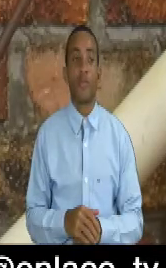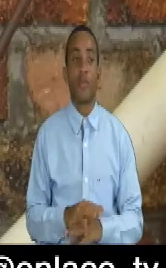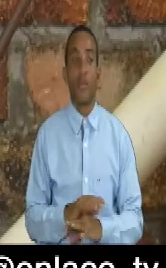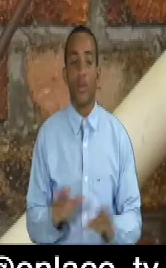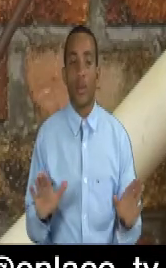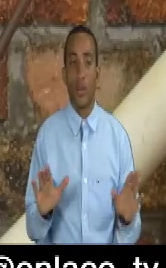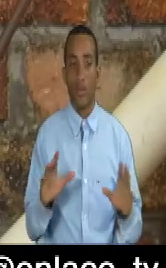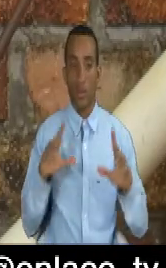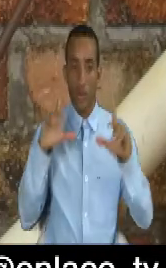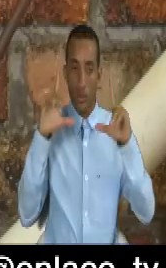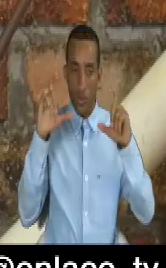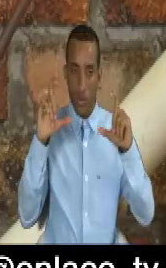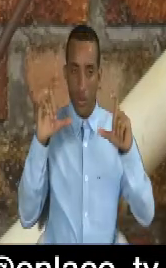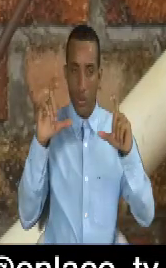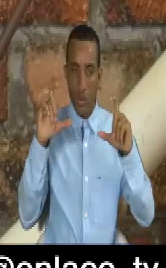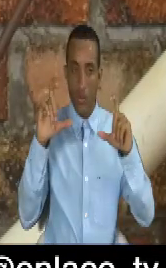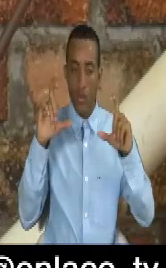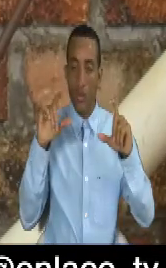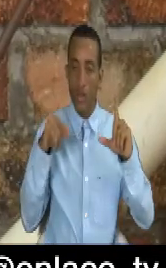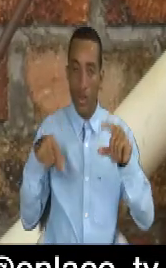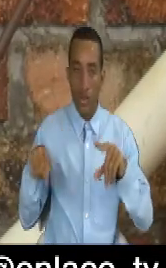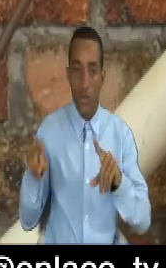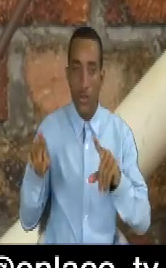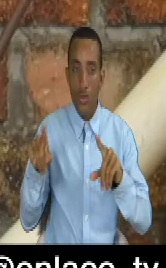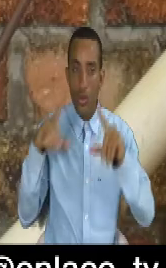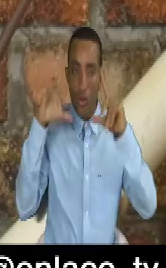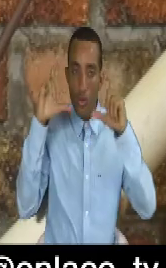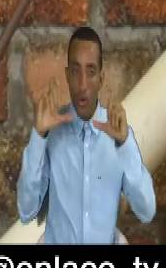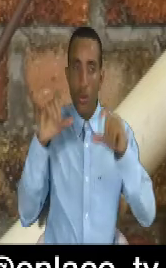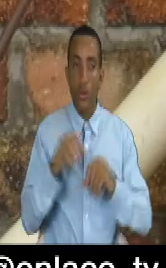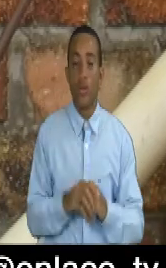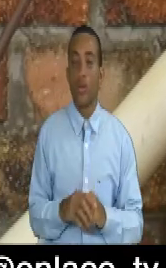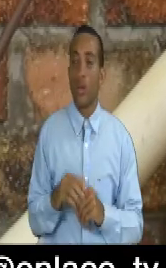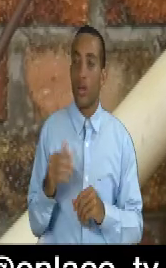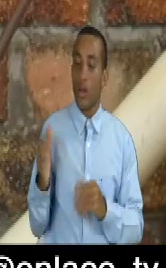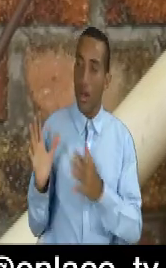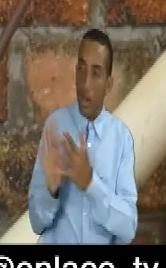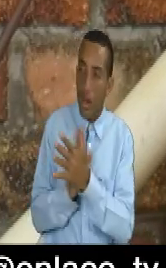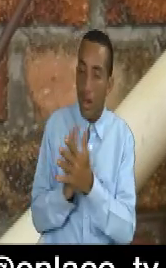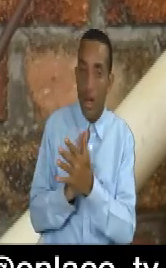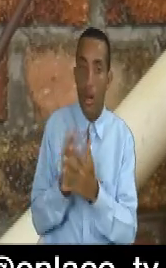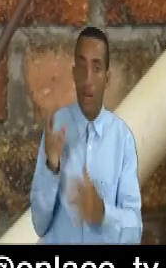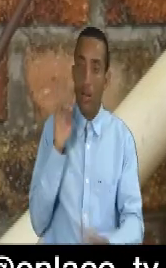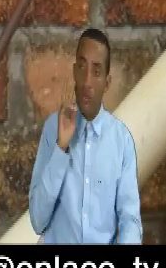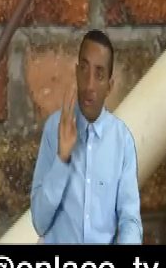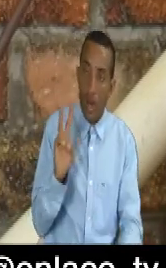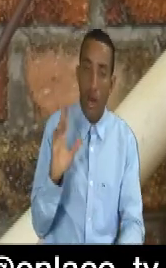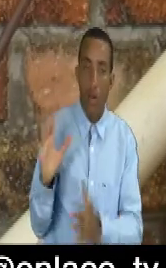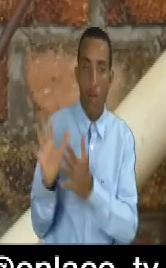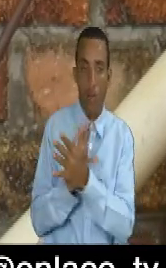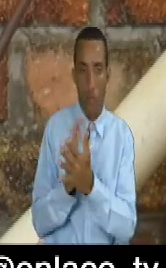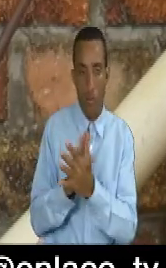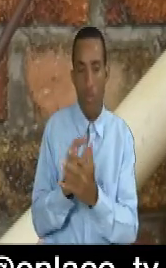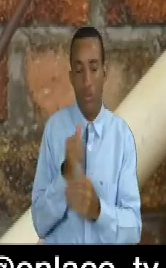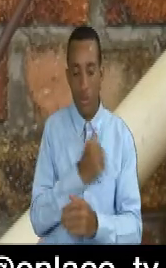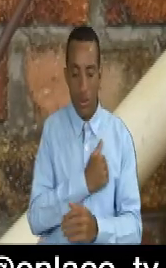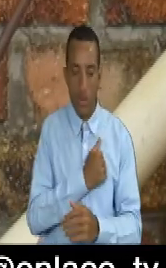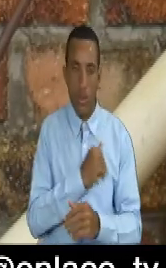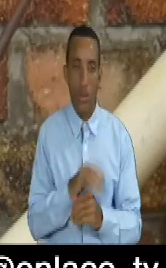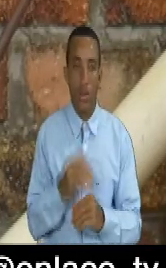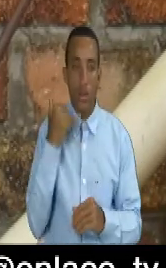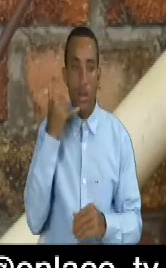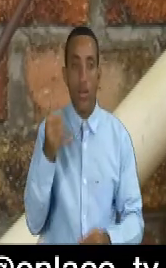publicar la foto de ella para que nos den información sobre ella, si la llegan a ver, para que se comuniquen